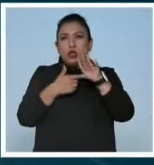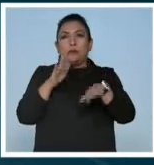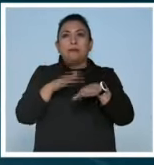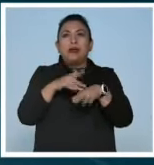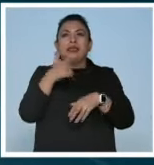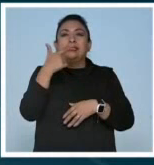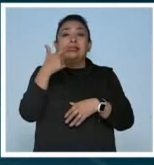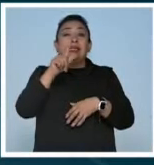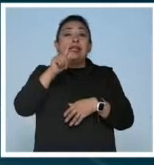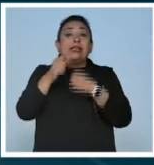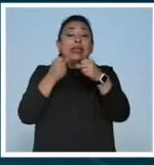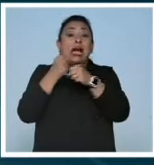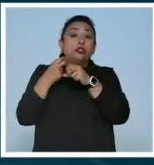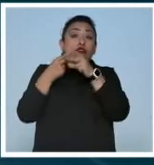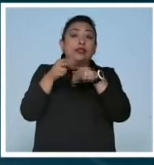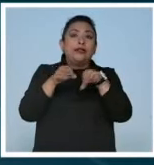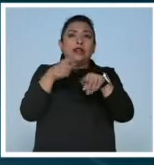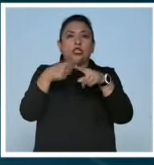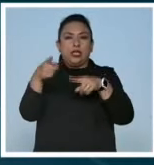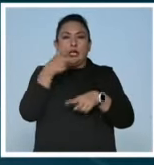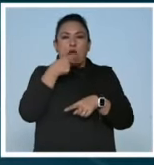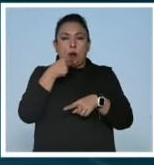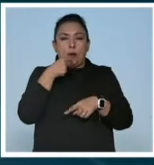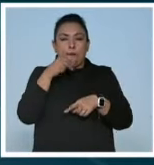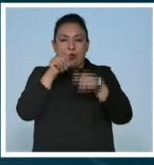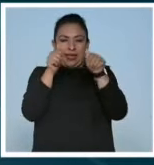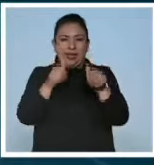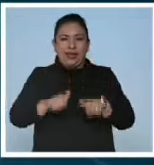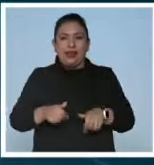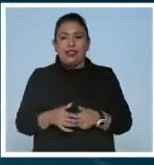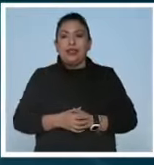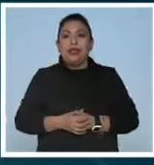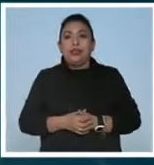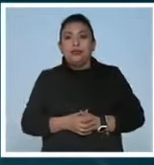de 7 décadas de trabajo del artista plástico.